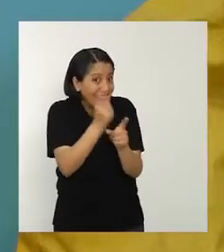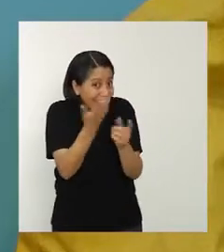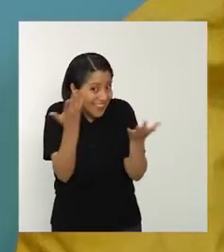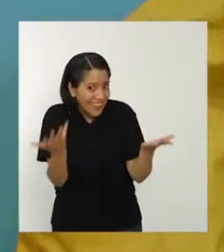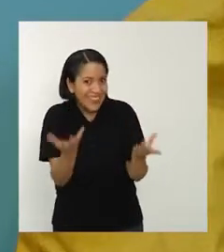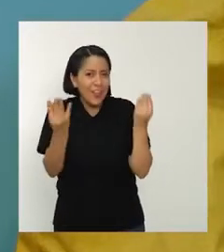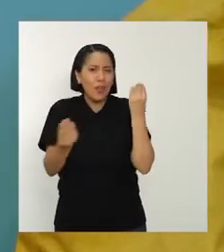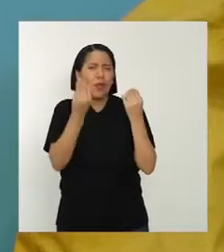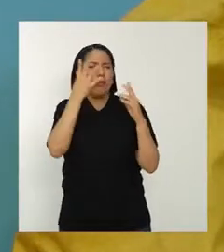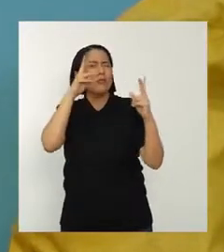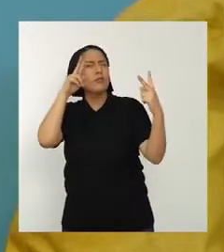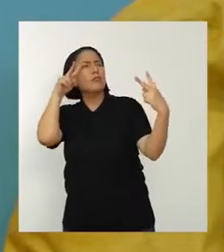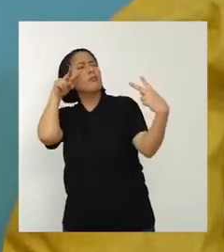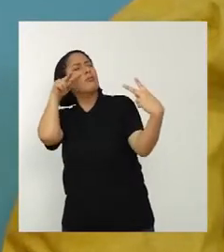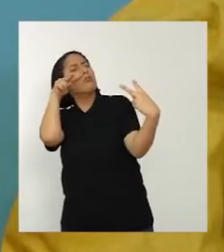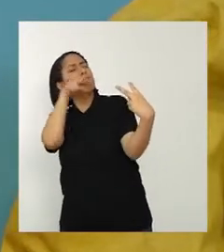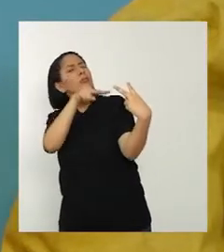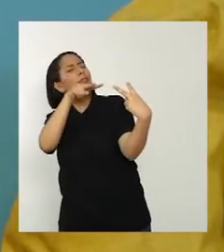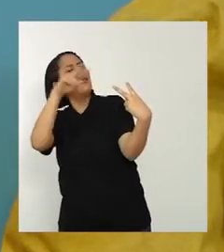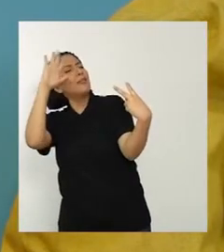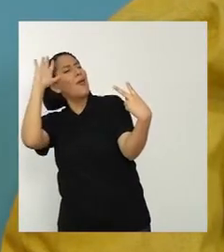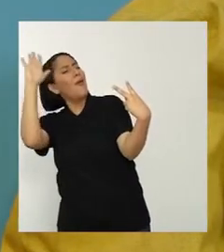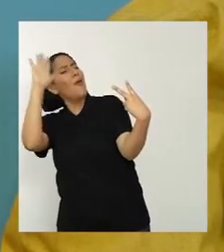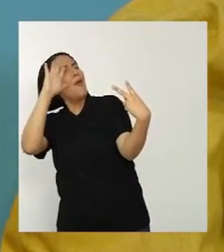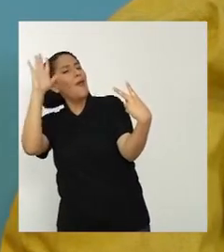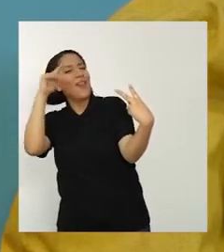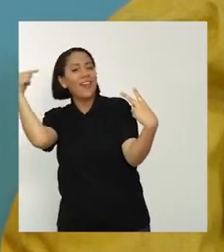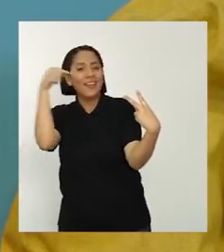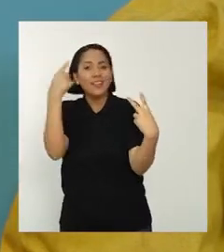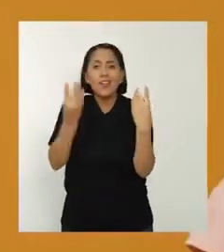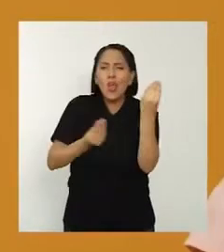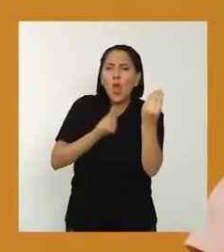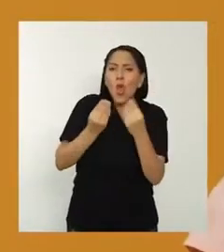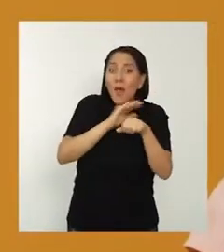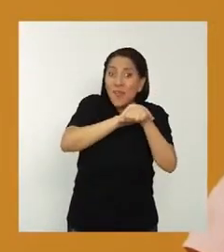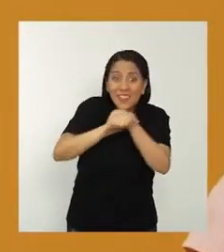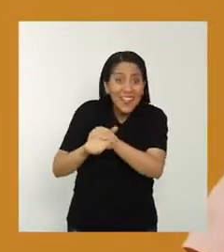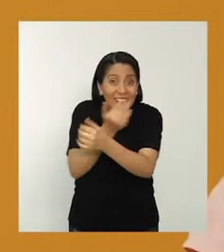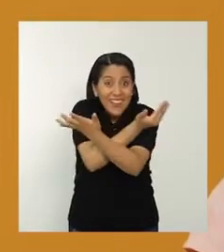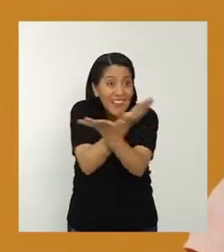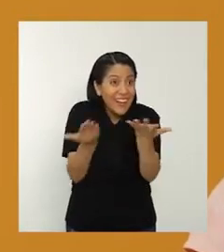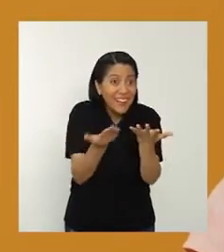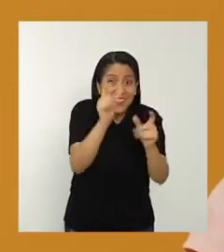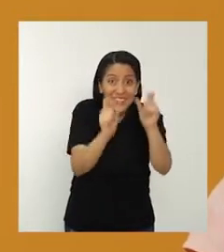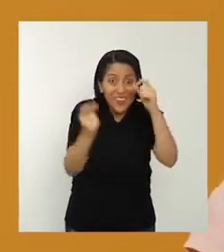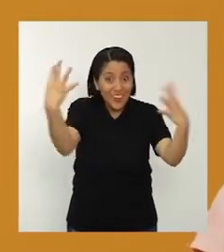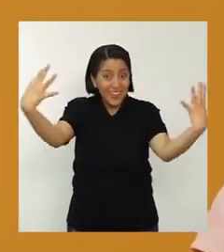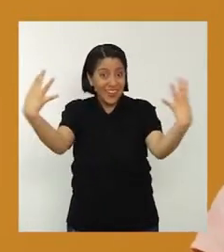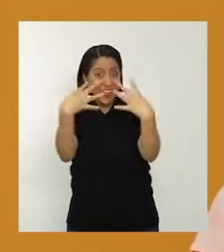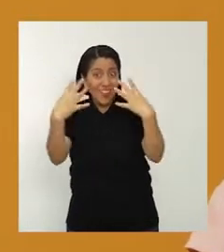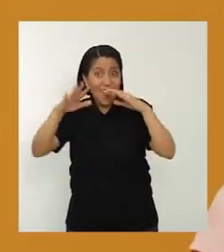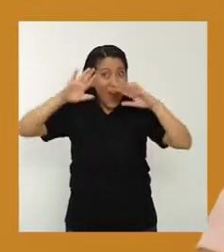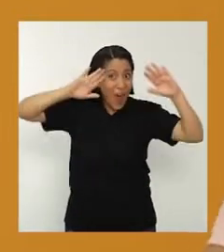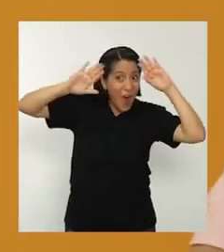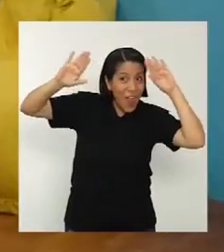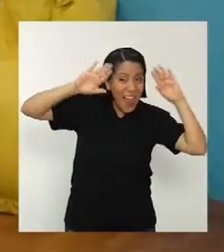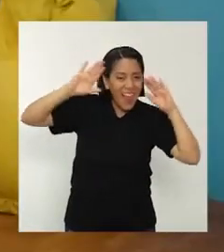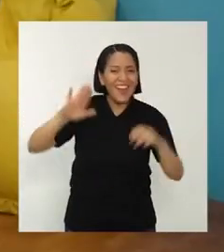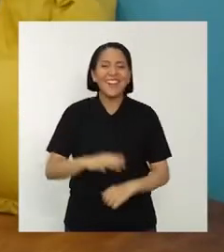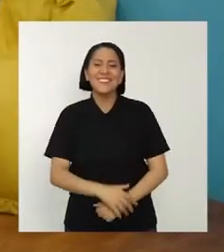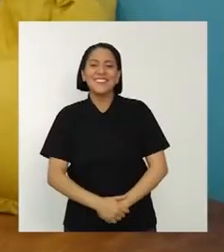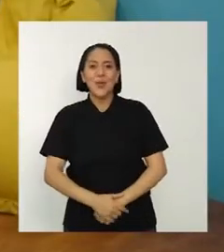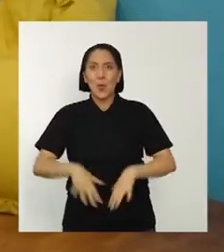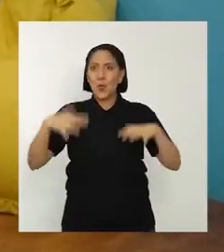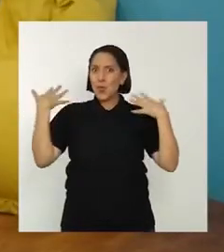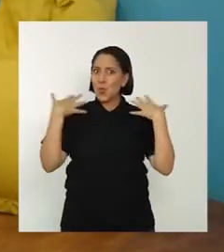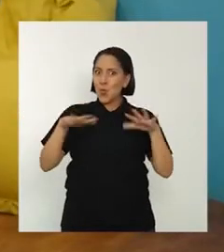Es verdad, además dirijo la mirada hacia la persona que estoy saludando. ¿Y si saludamos a nuestras y nuestros invitados?